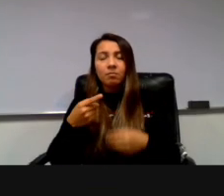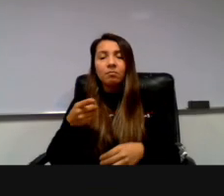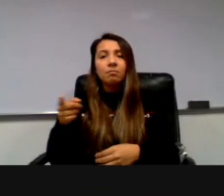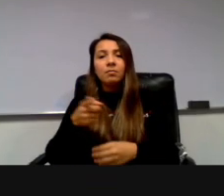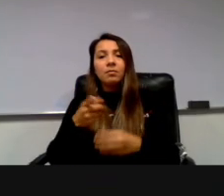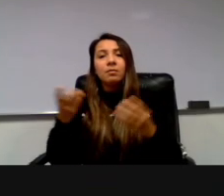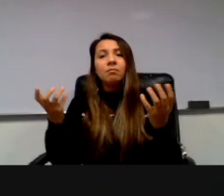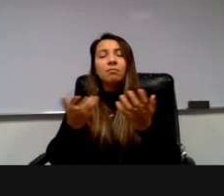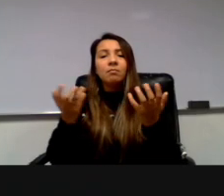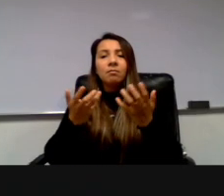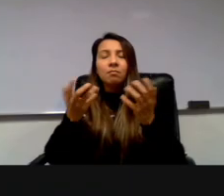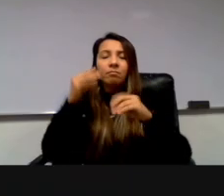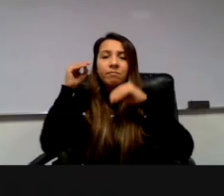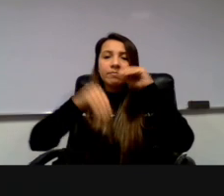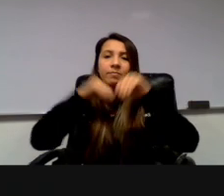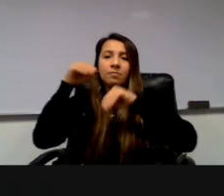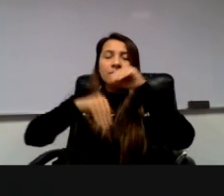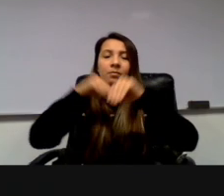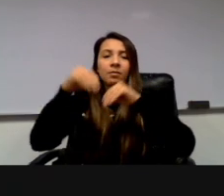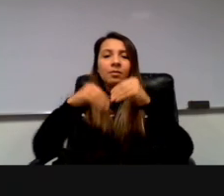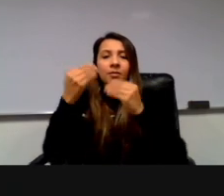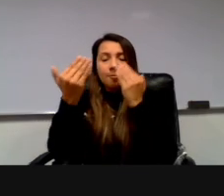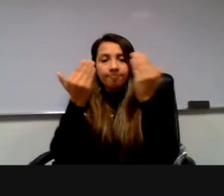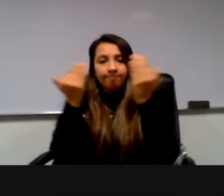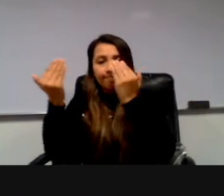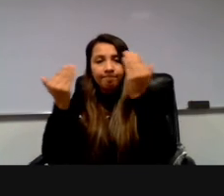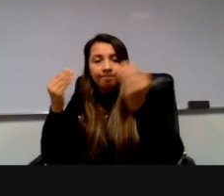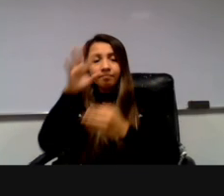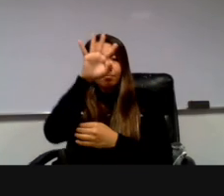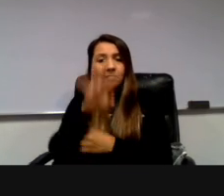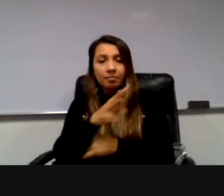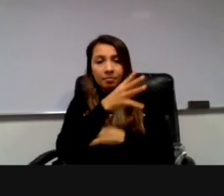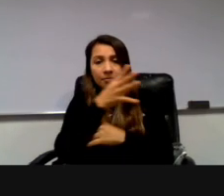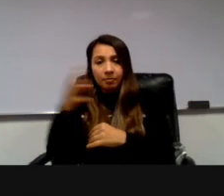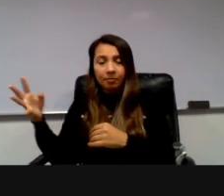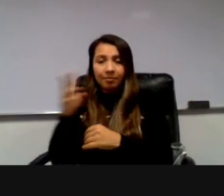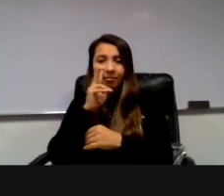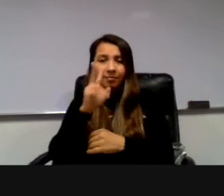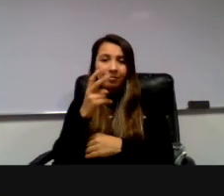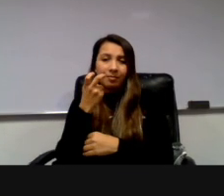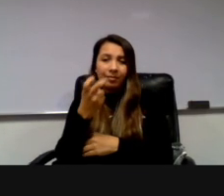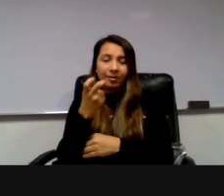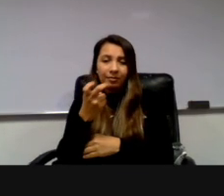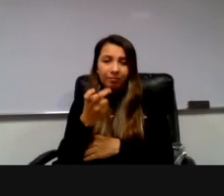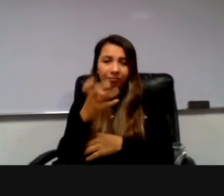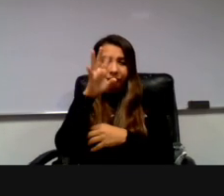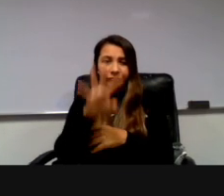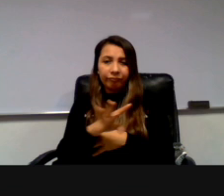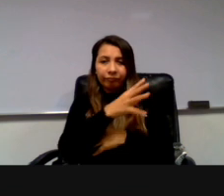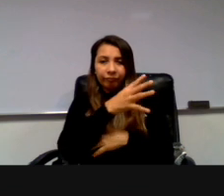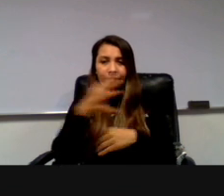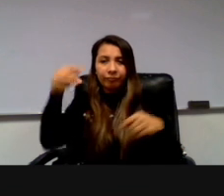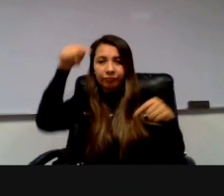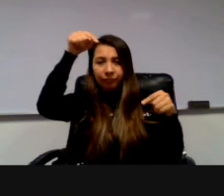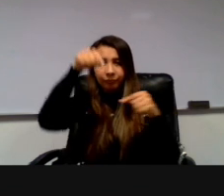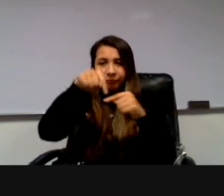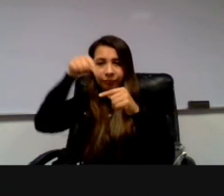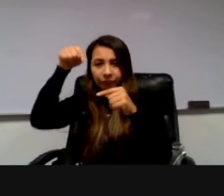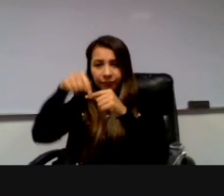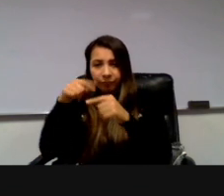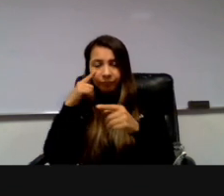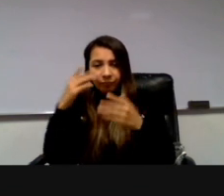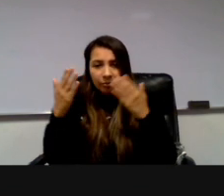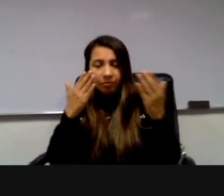hicieron una matriz de diferencias y similitudes, ¿no? Y entonces lo que estamos viendo aquí es esa matriz. En el